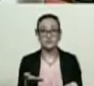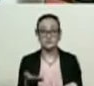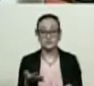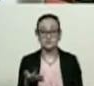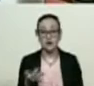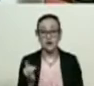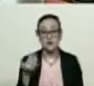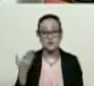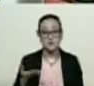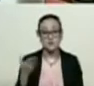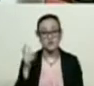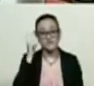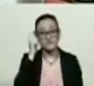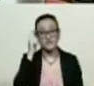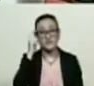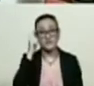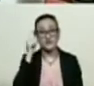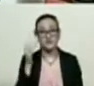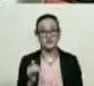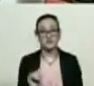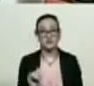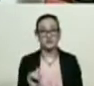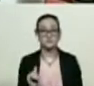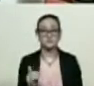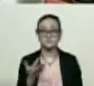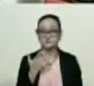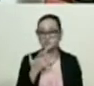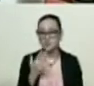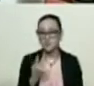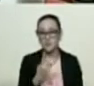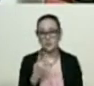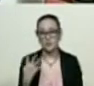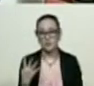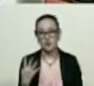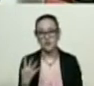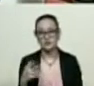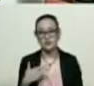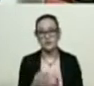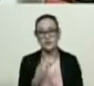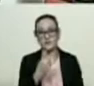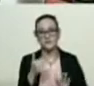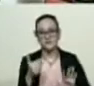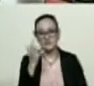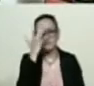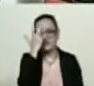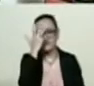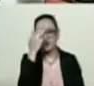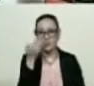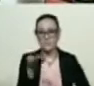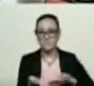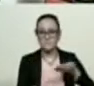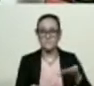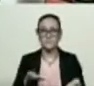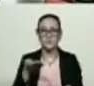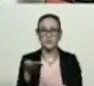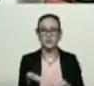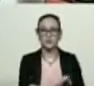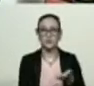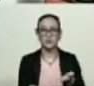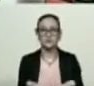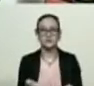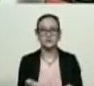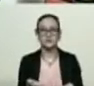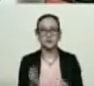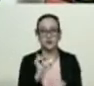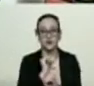fechas por ejemplo tenemos entre el 24 y 26 de febrero las postulaciones que se realizarán por